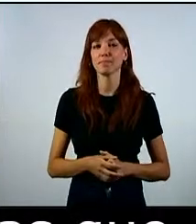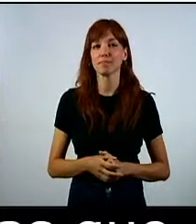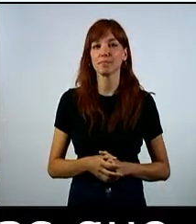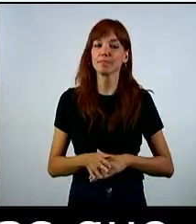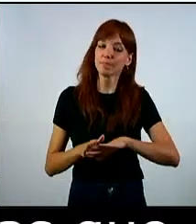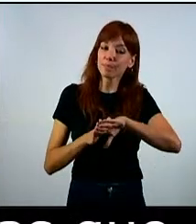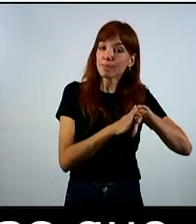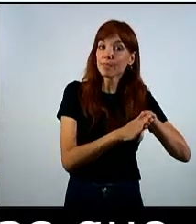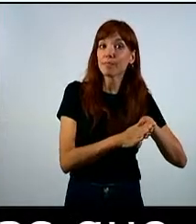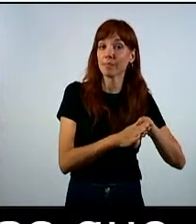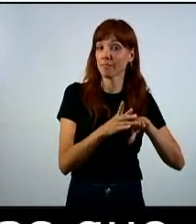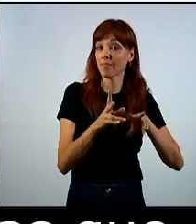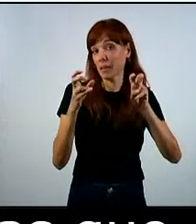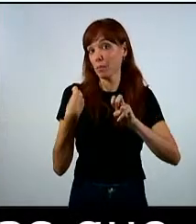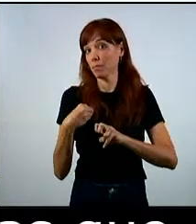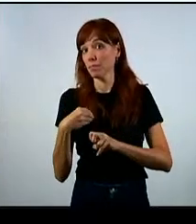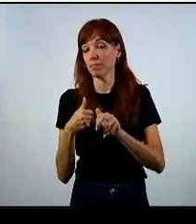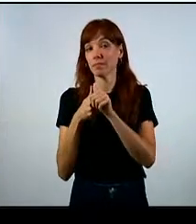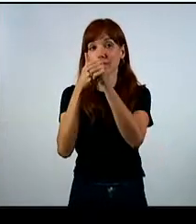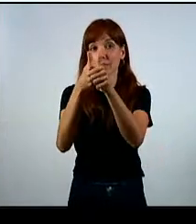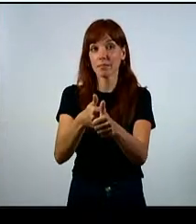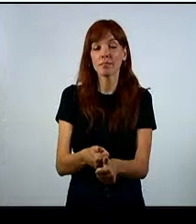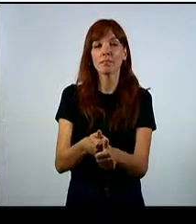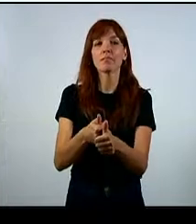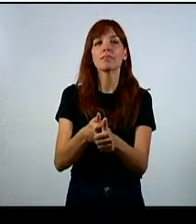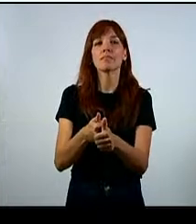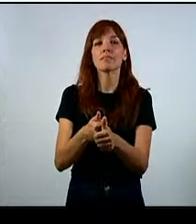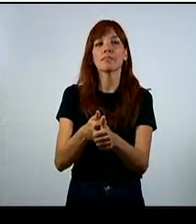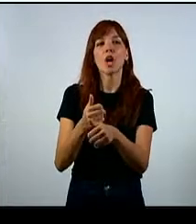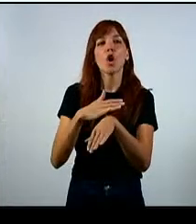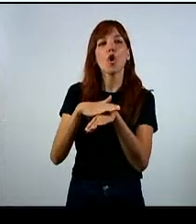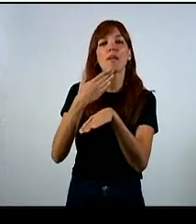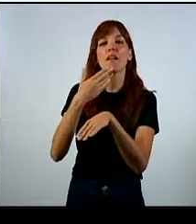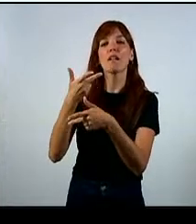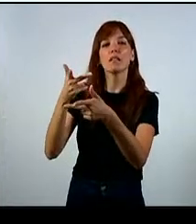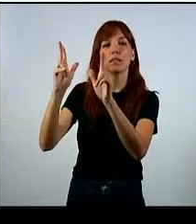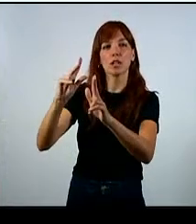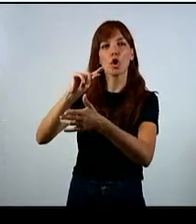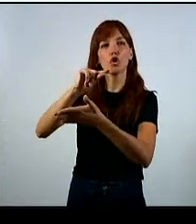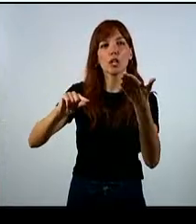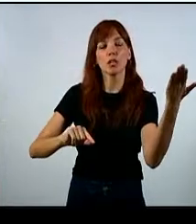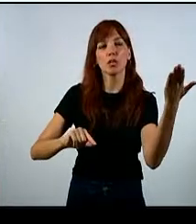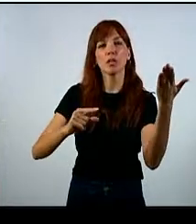en materia de dependencia, el Consejo ha autorizado la contratación por un importe de